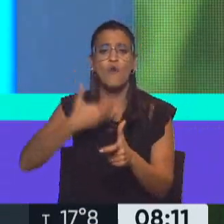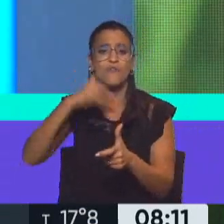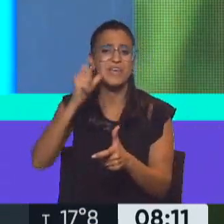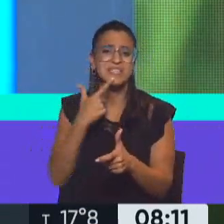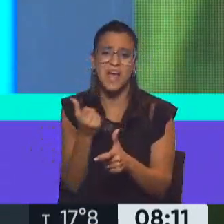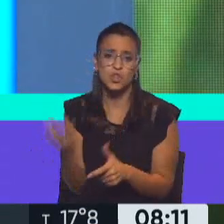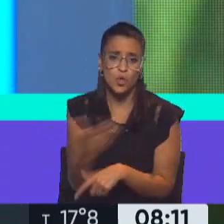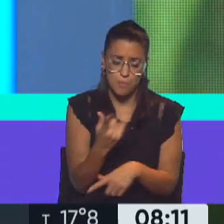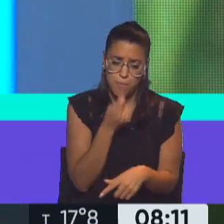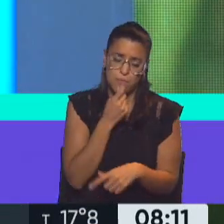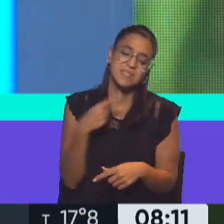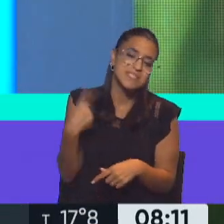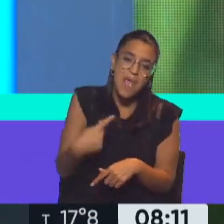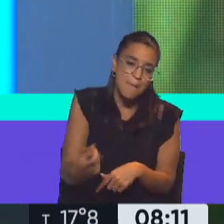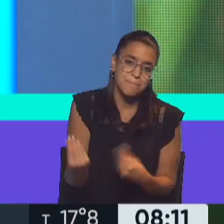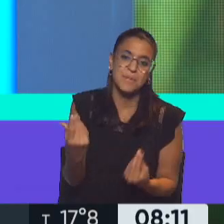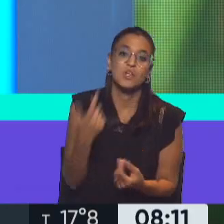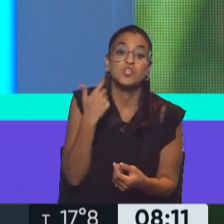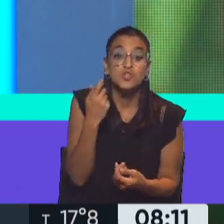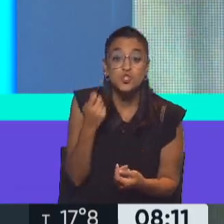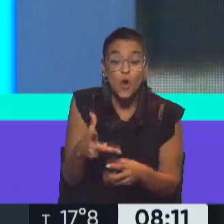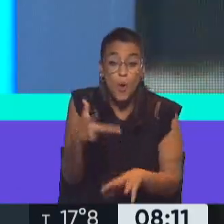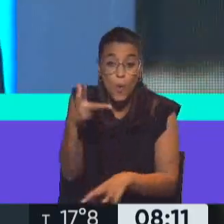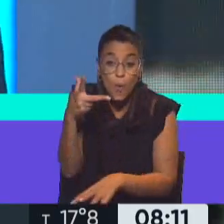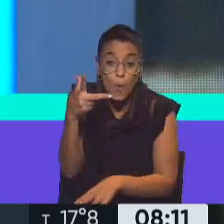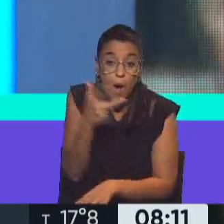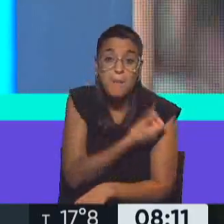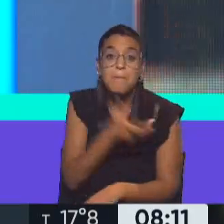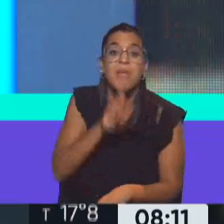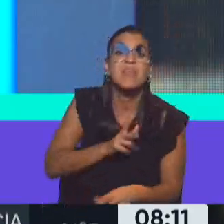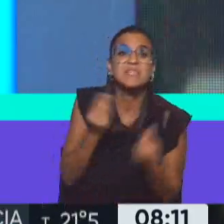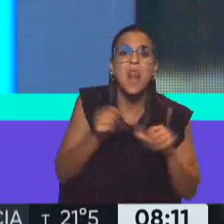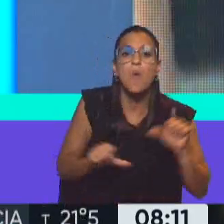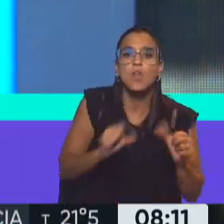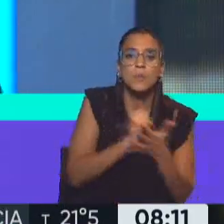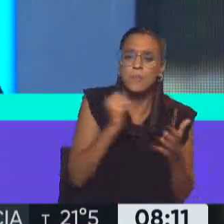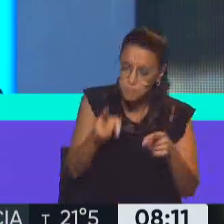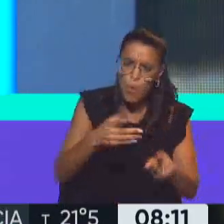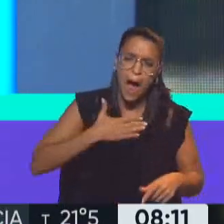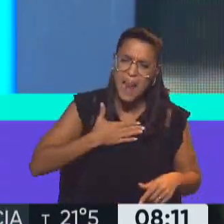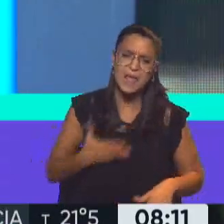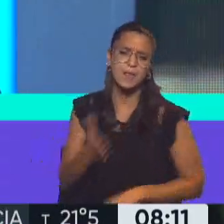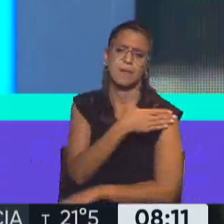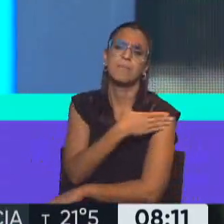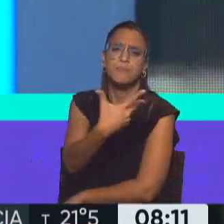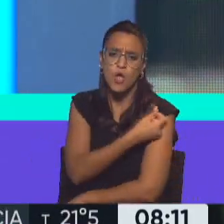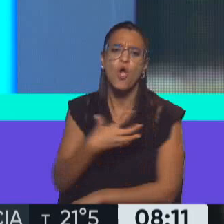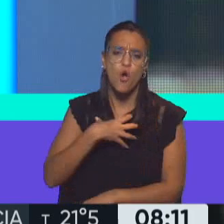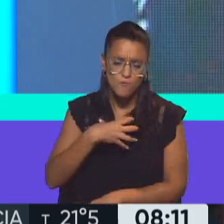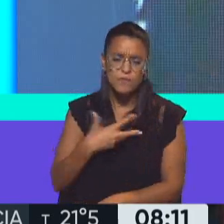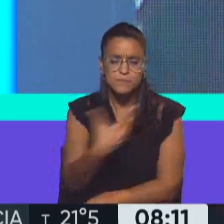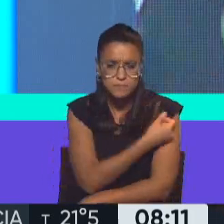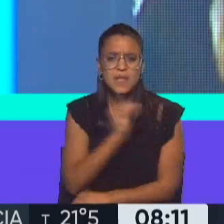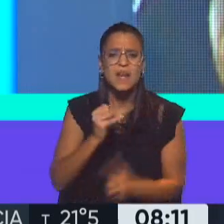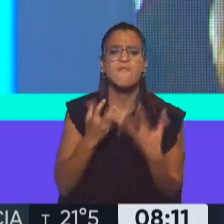tanto, cuando voy, nos pasa todo el tiempo, estoy a punto de vacunarme y me dicen que es tal o cual. Anda con alegría, con confianza y date